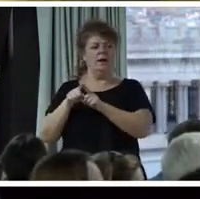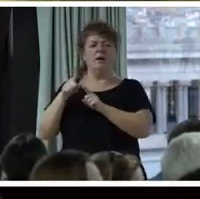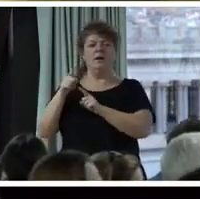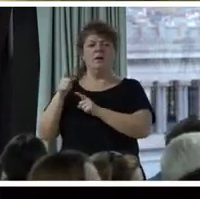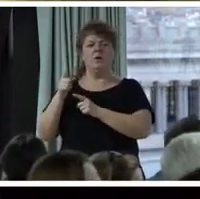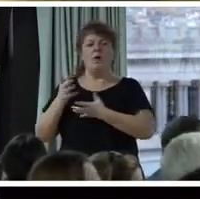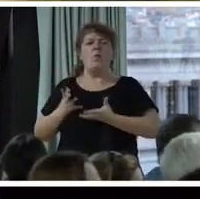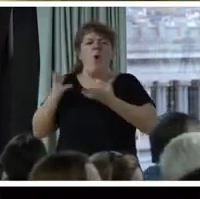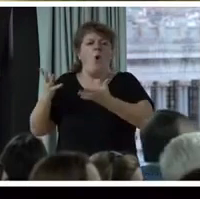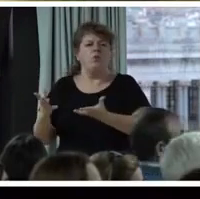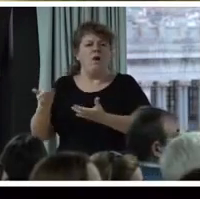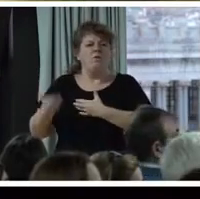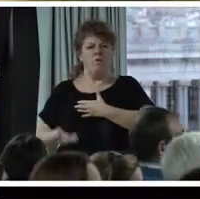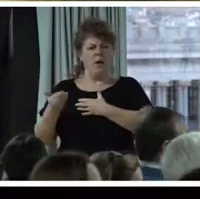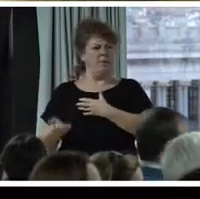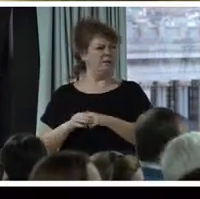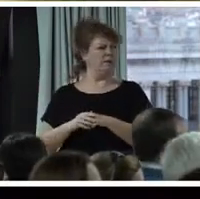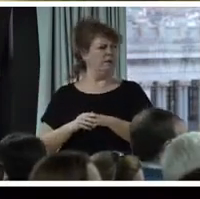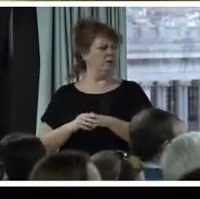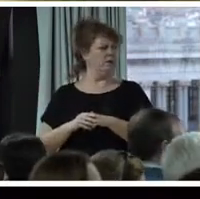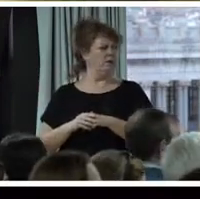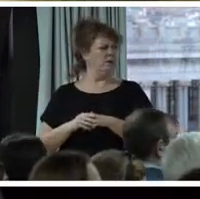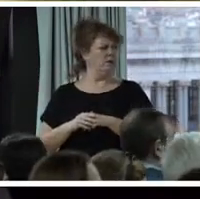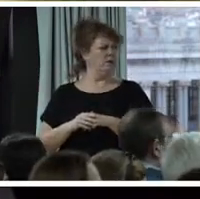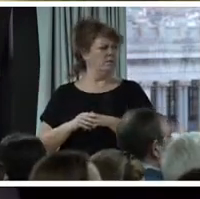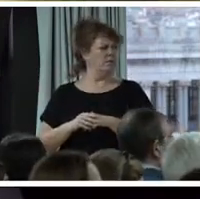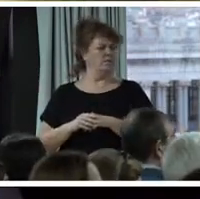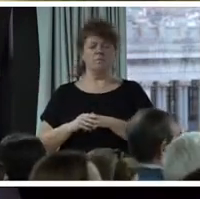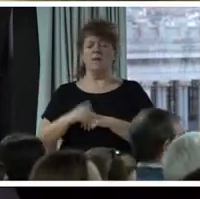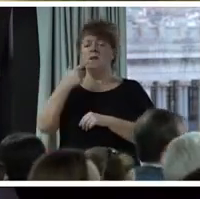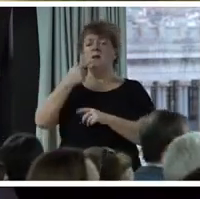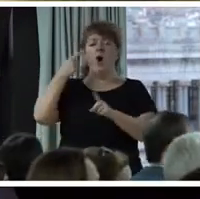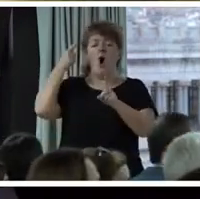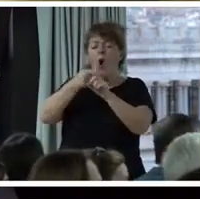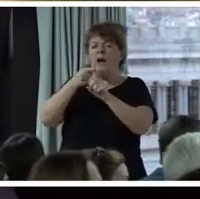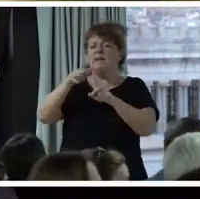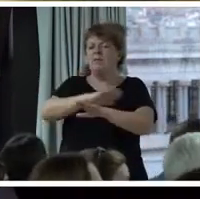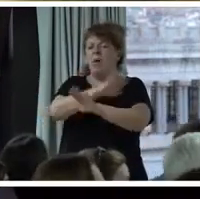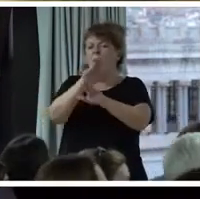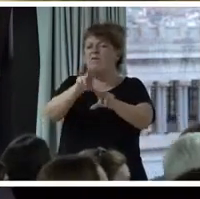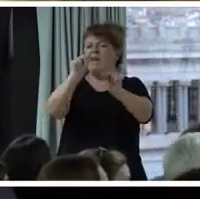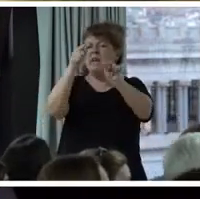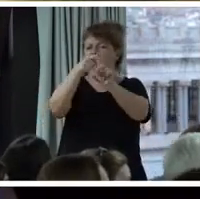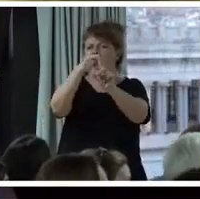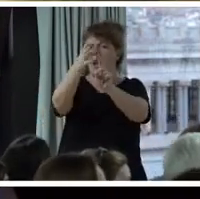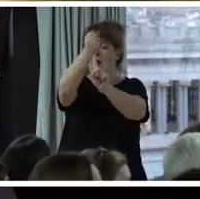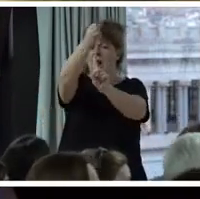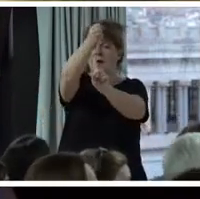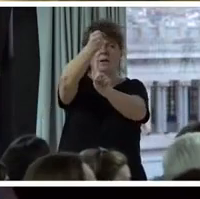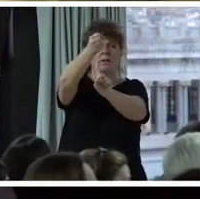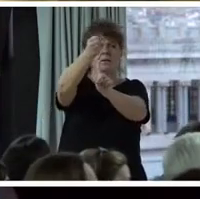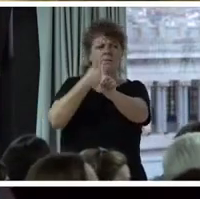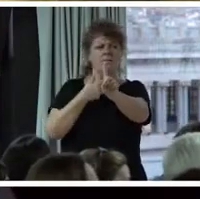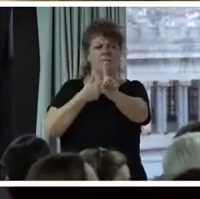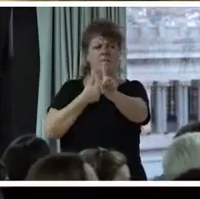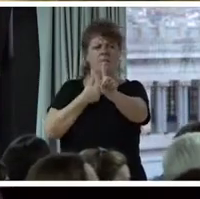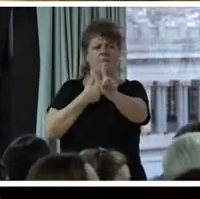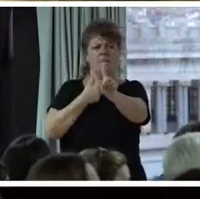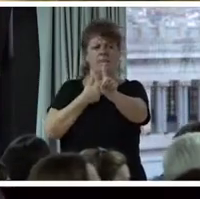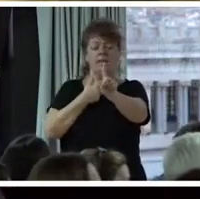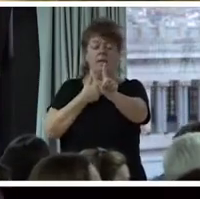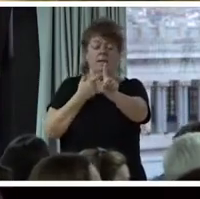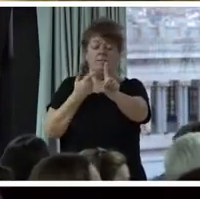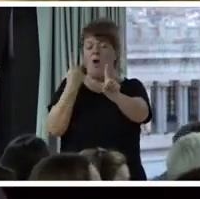fundamental no como objetivo final de cualquier e paz y